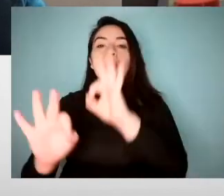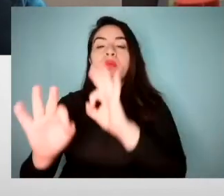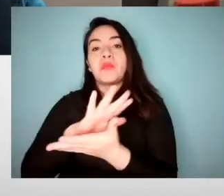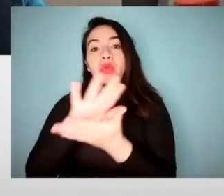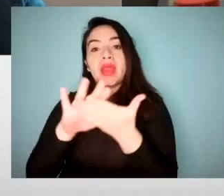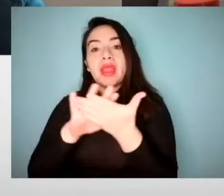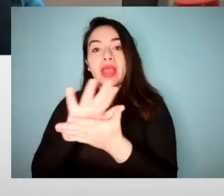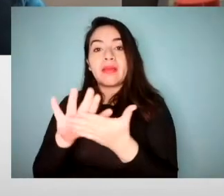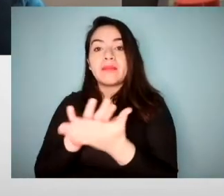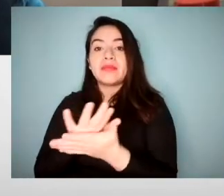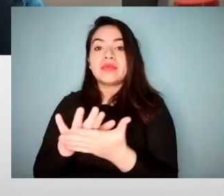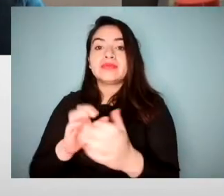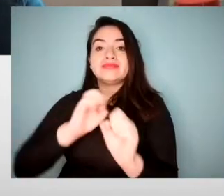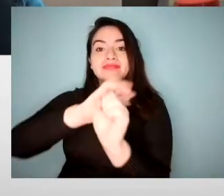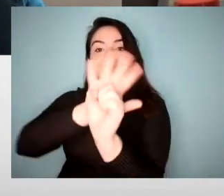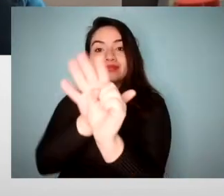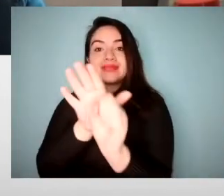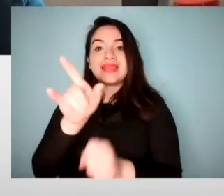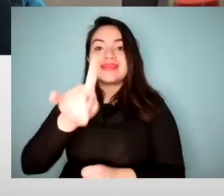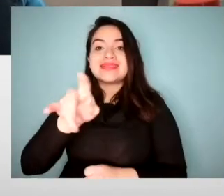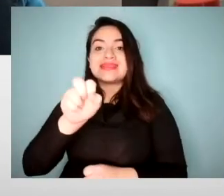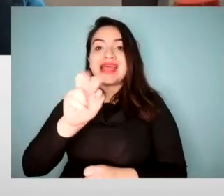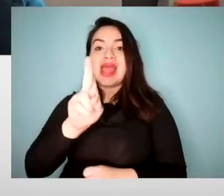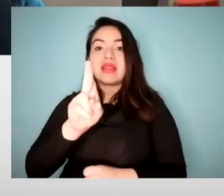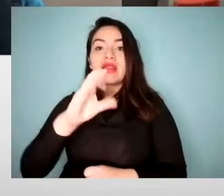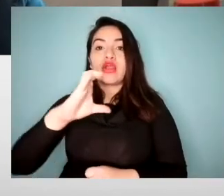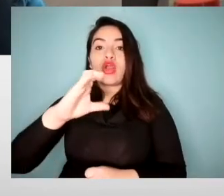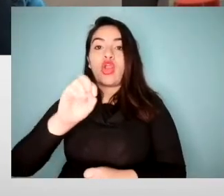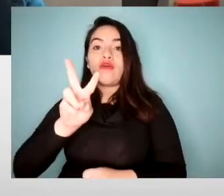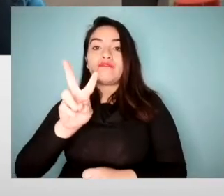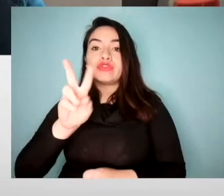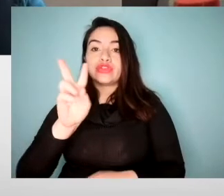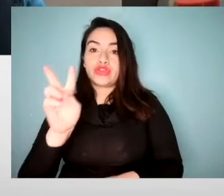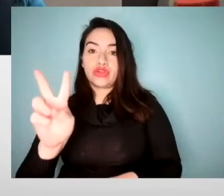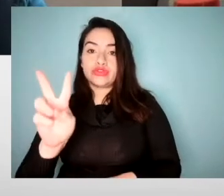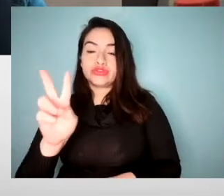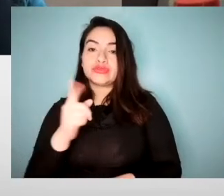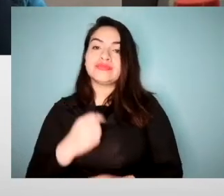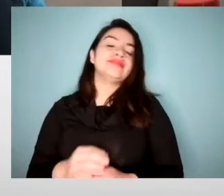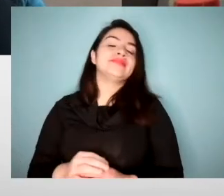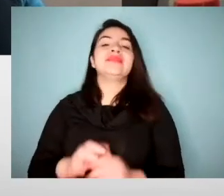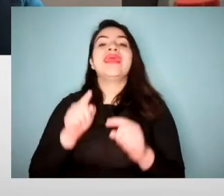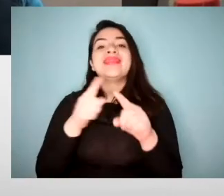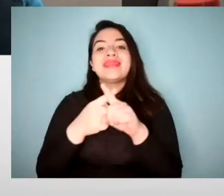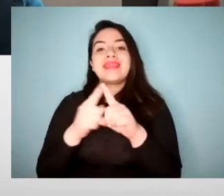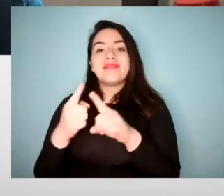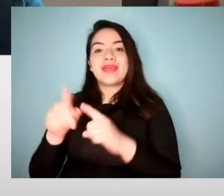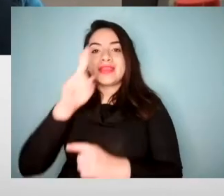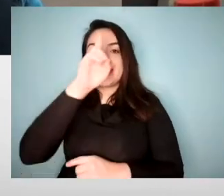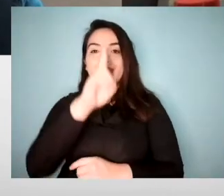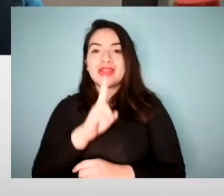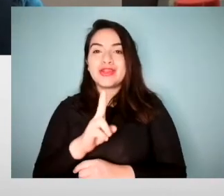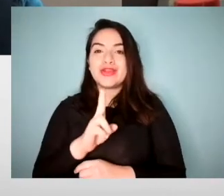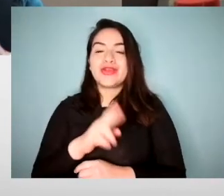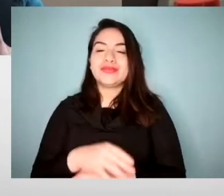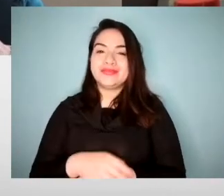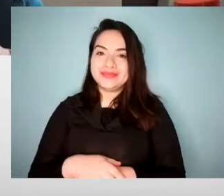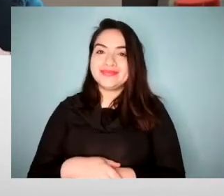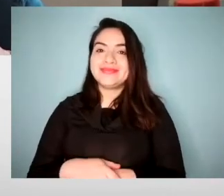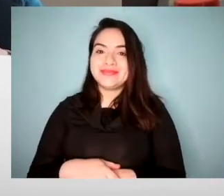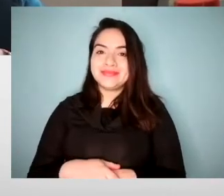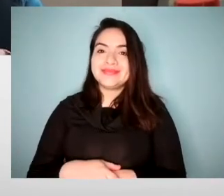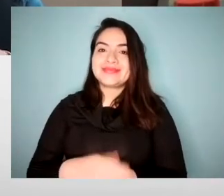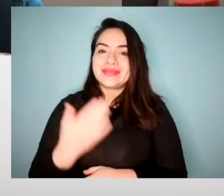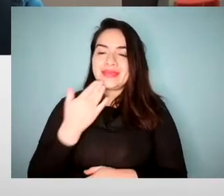de SARS-CoV-2. Y ahí hay mucho rol, o sea, en el secuenciamiento de genomas de virus, en entender este